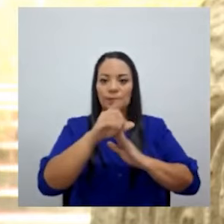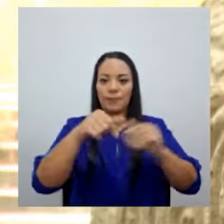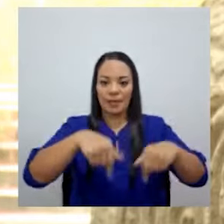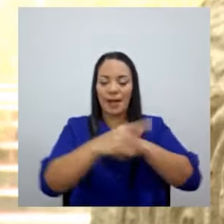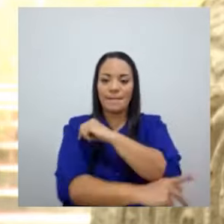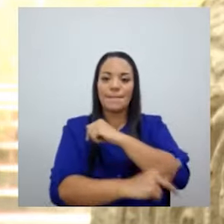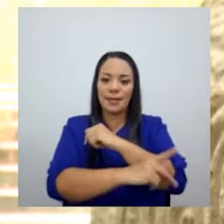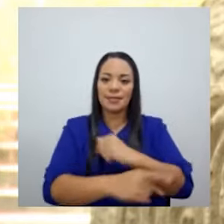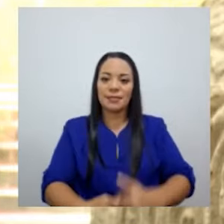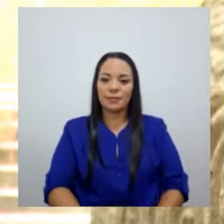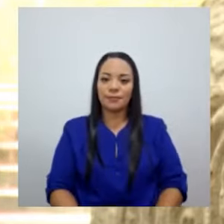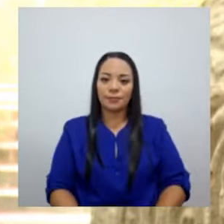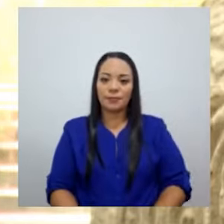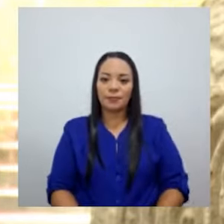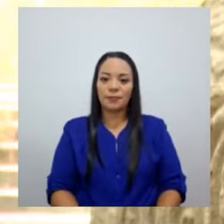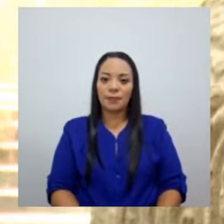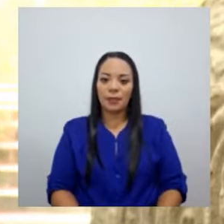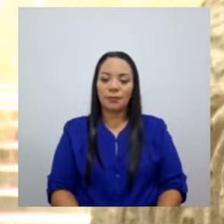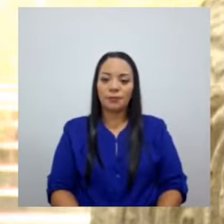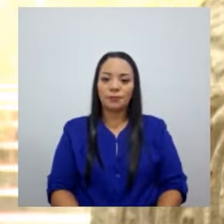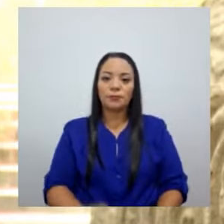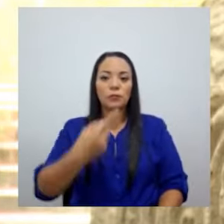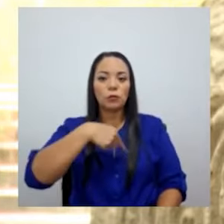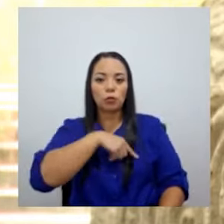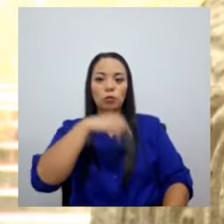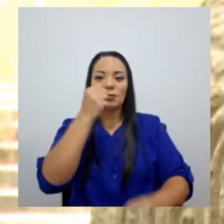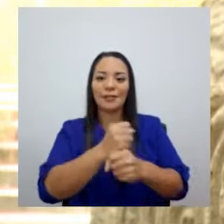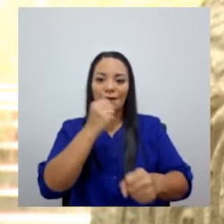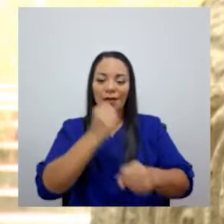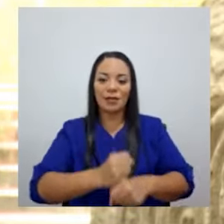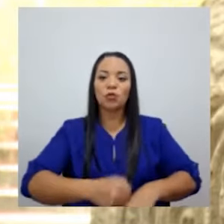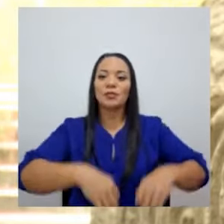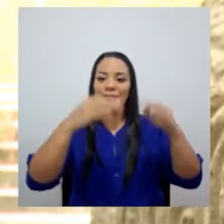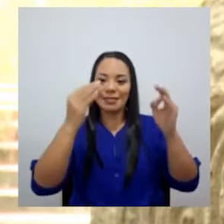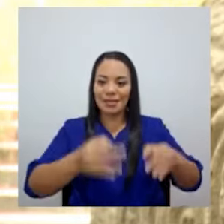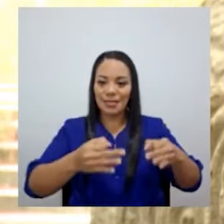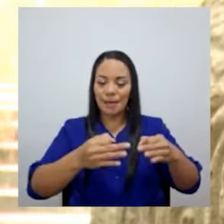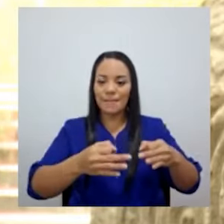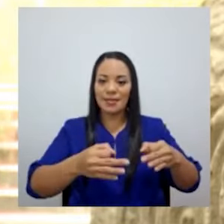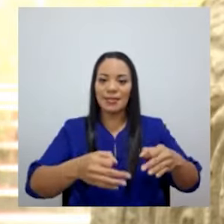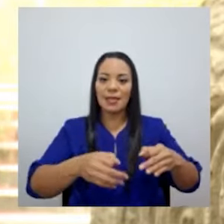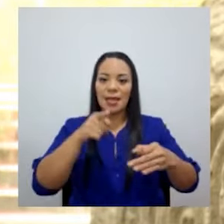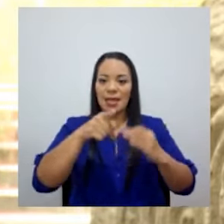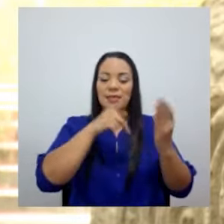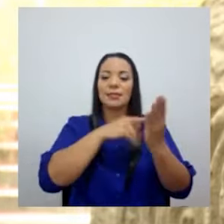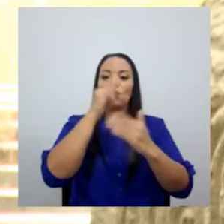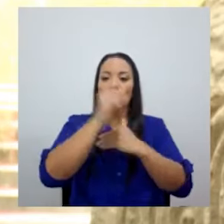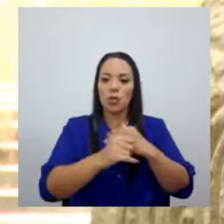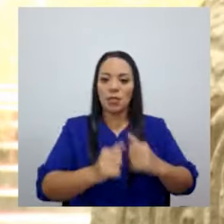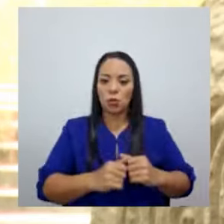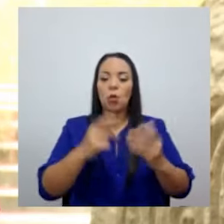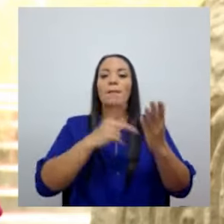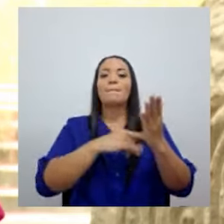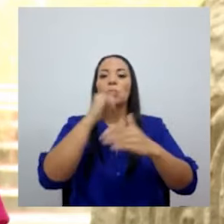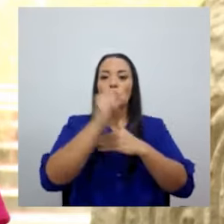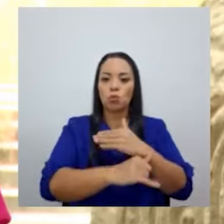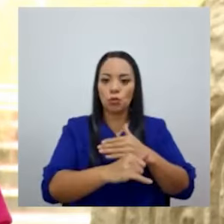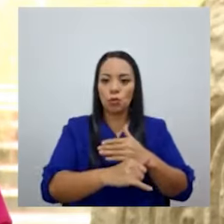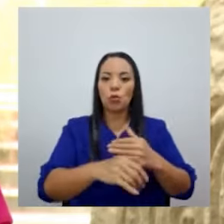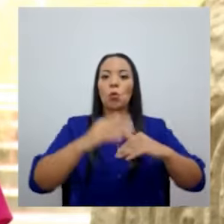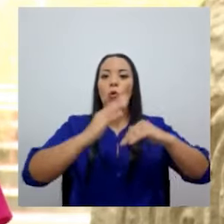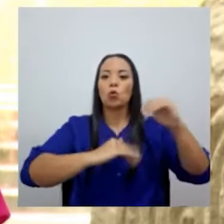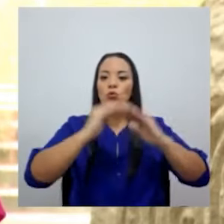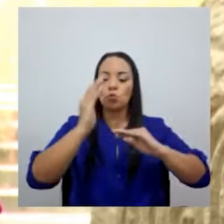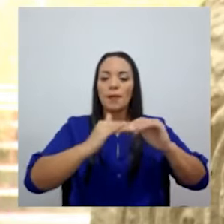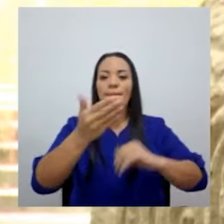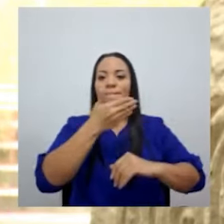país. Los que estamos trabajando decididamente en este proyecto, en el proyecto de construir una